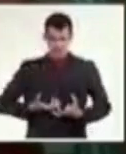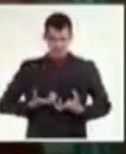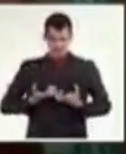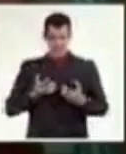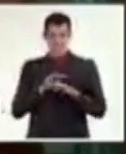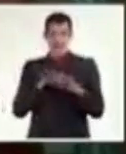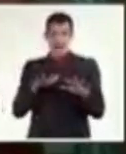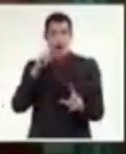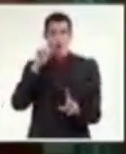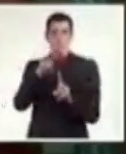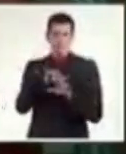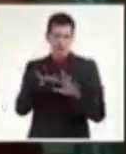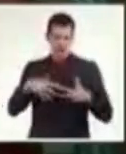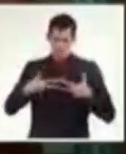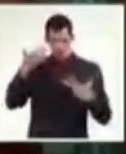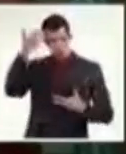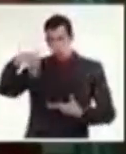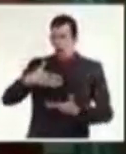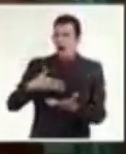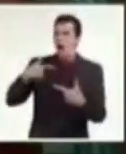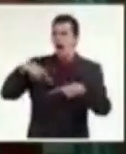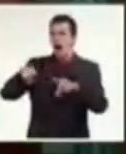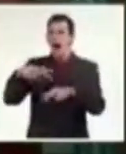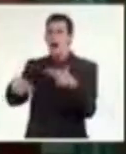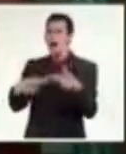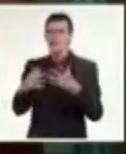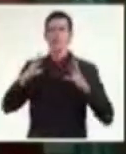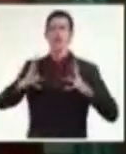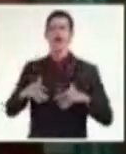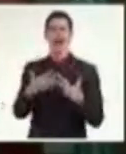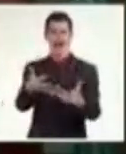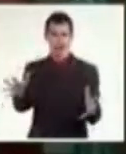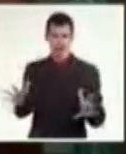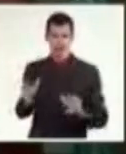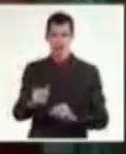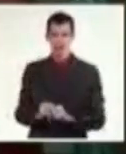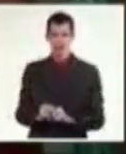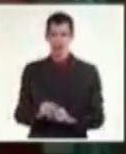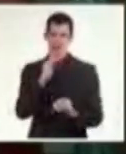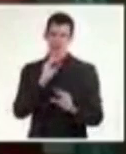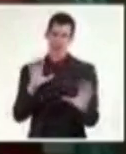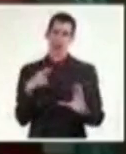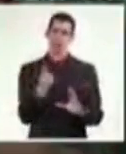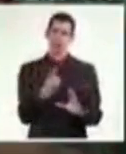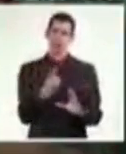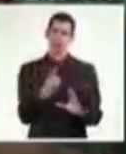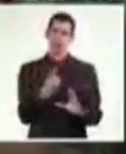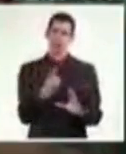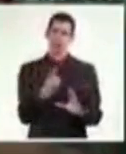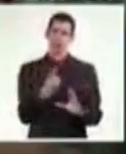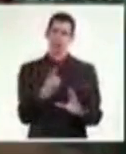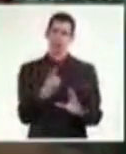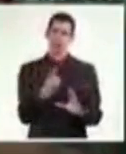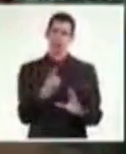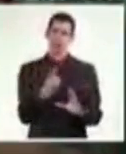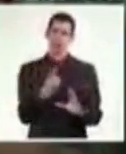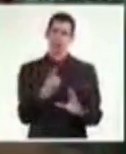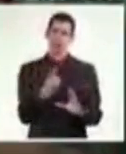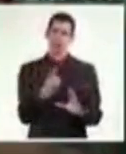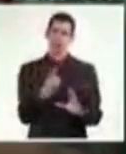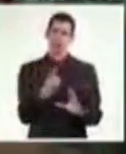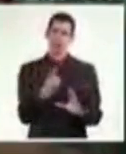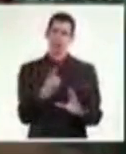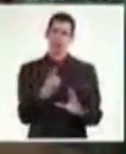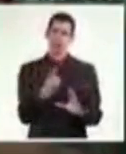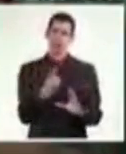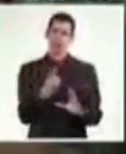es que están financiadas, porque esas personas afuera lo están financiadas por cada usuario de nosotros que estamos aquí. A ver.